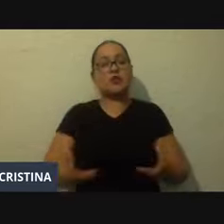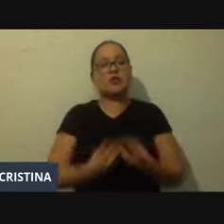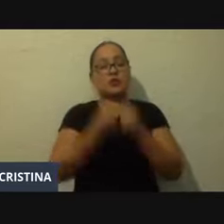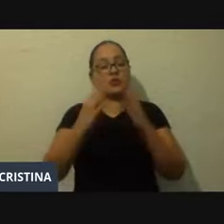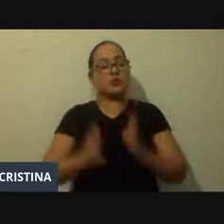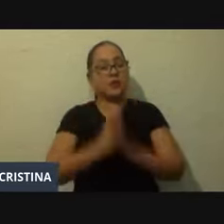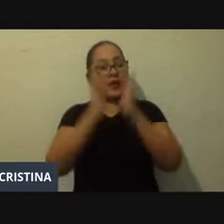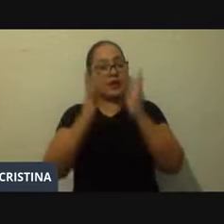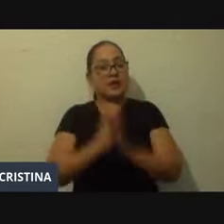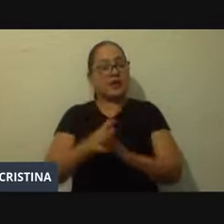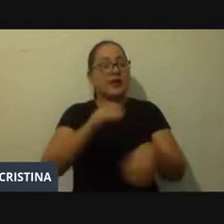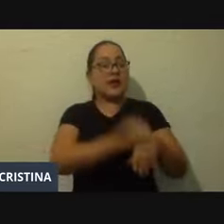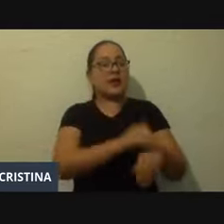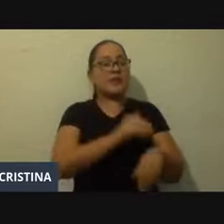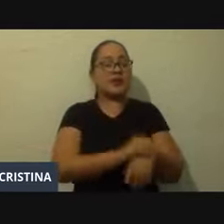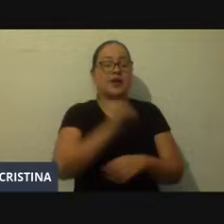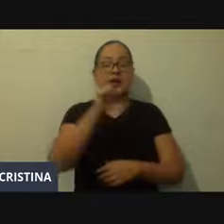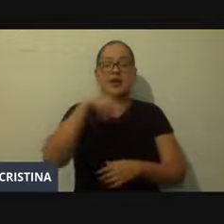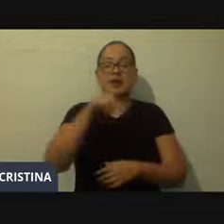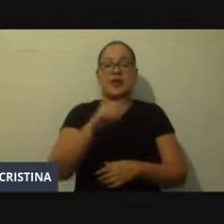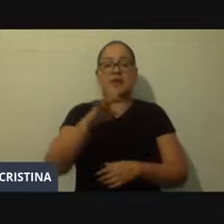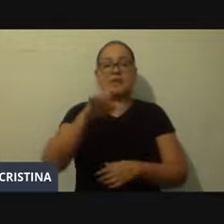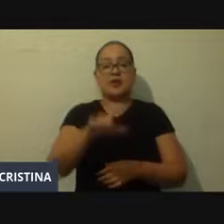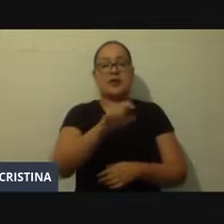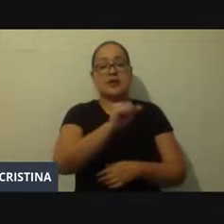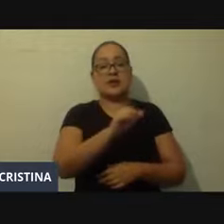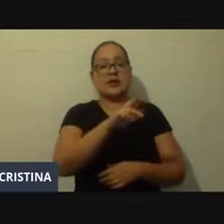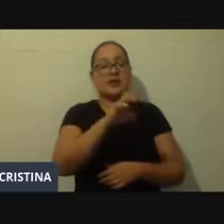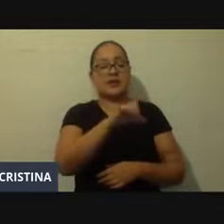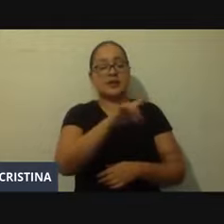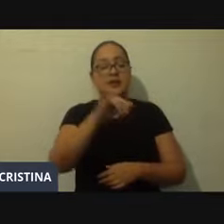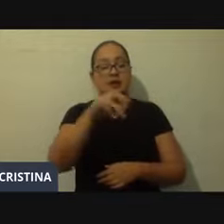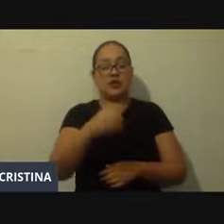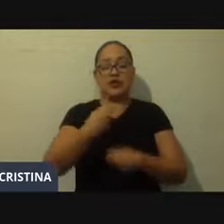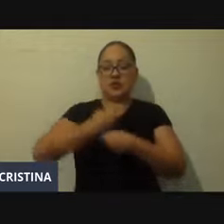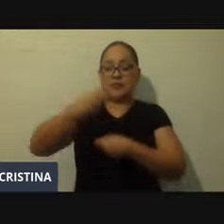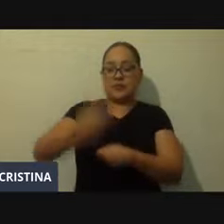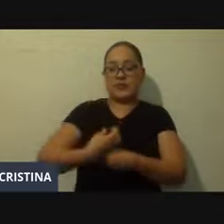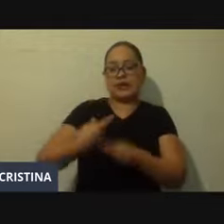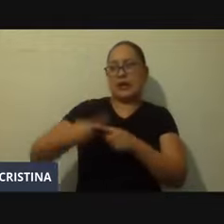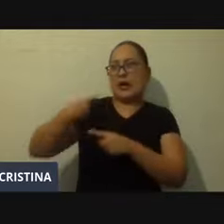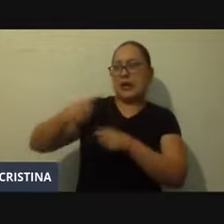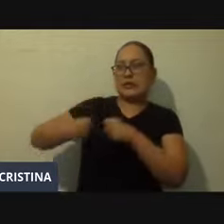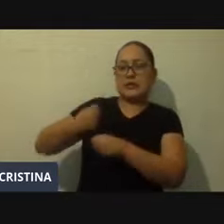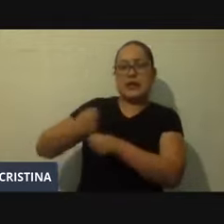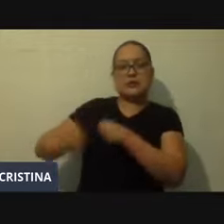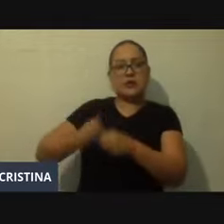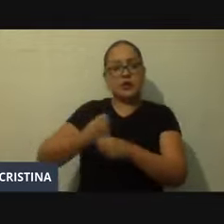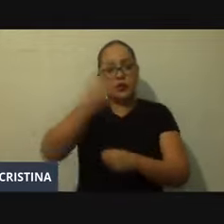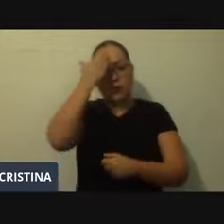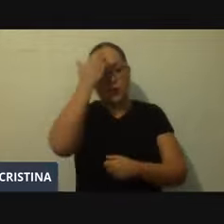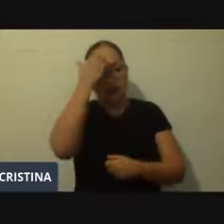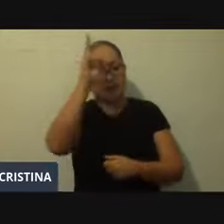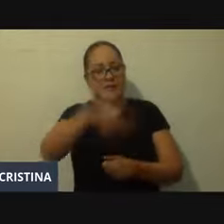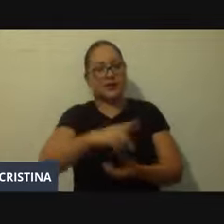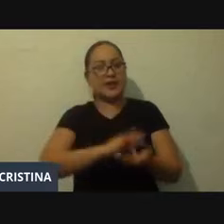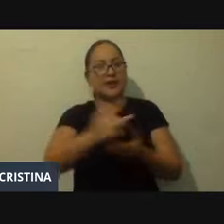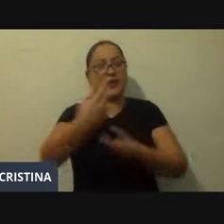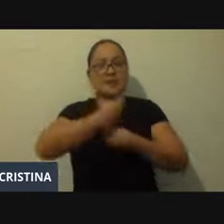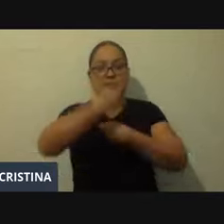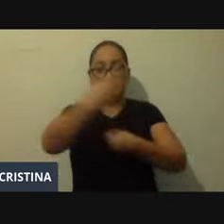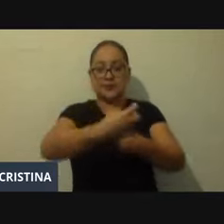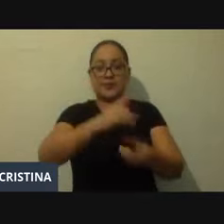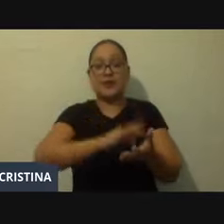de mi amiga Anabel Arellano, que conozco ya hace mucho tiempo. Y bueno, pues una cosa llevó a la otra. Gracias por la invitación. Gracias a